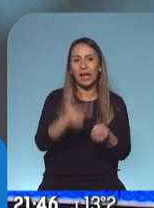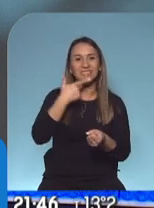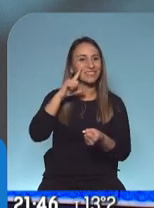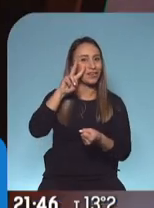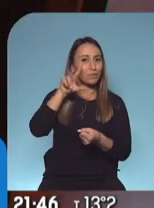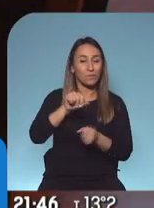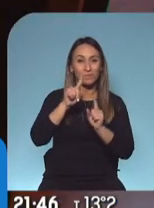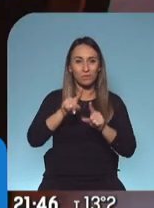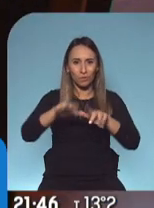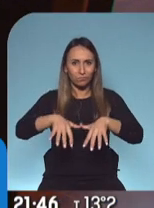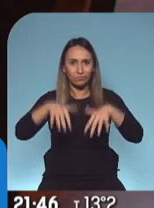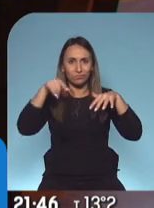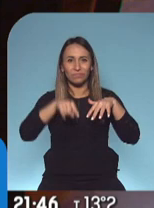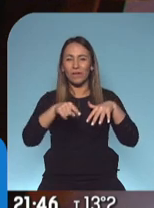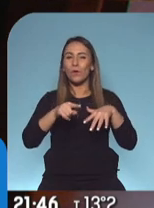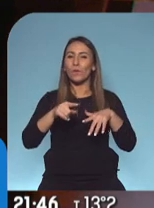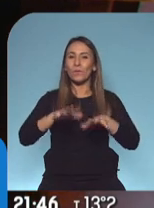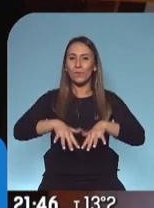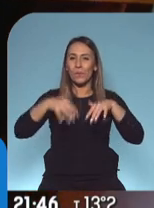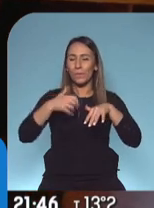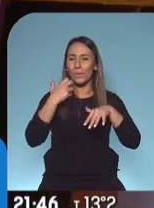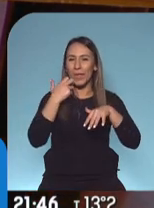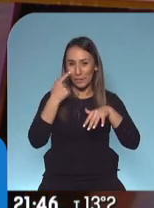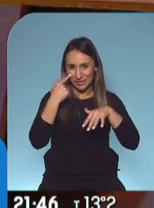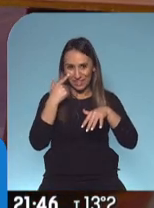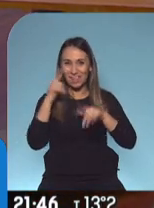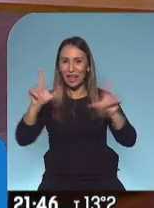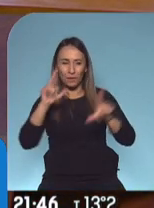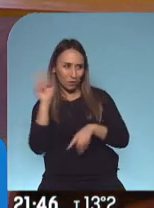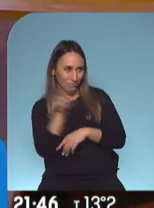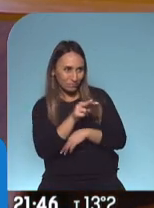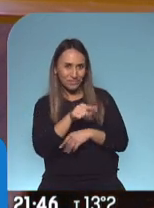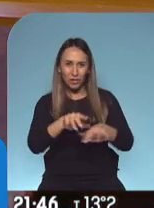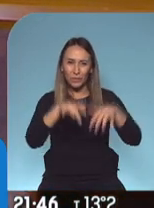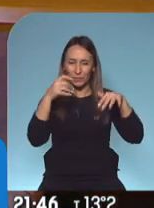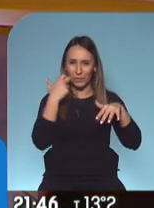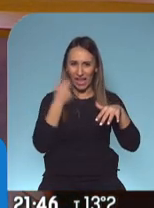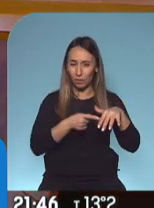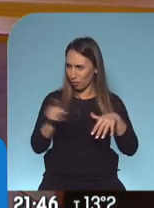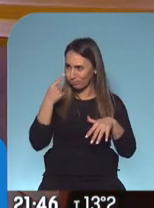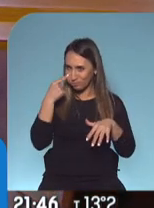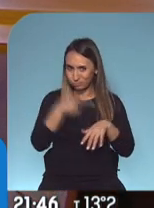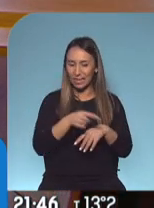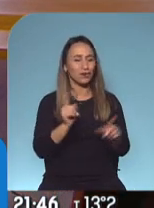que viste alguna vez, por lo menos por televisión, me imagino. ¿No lo llegaste a conocer? No,